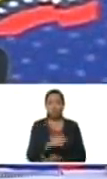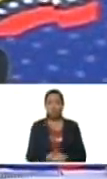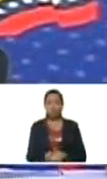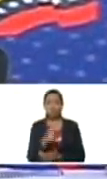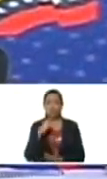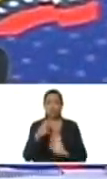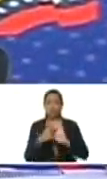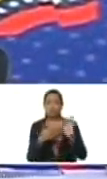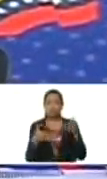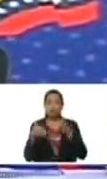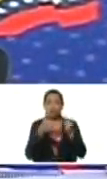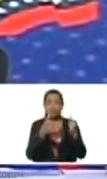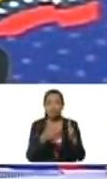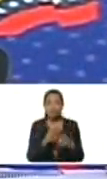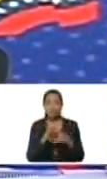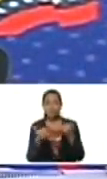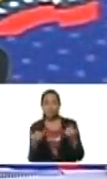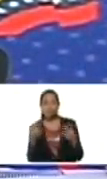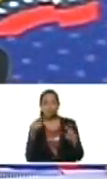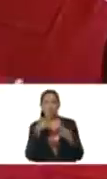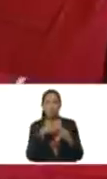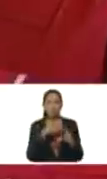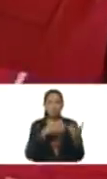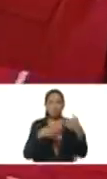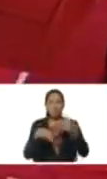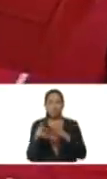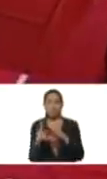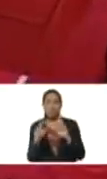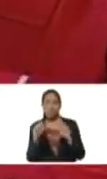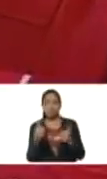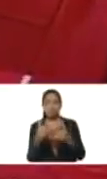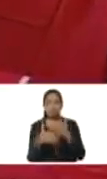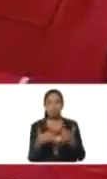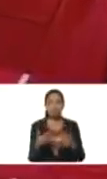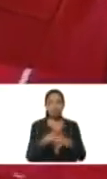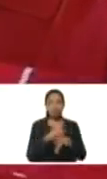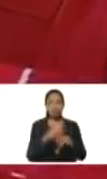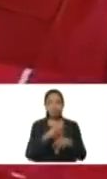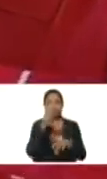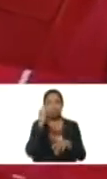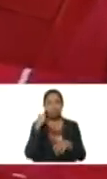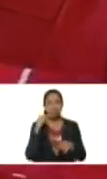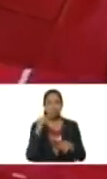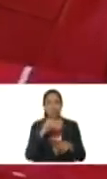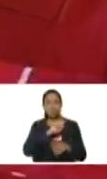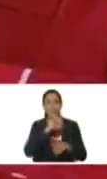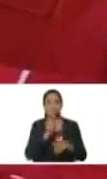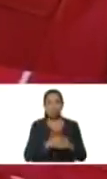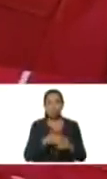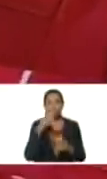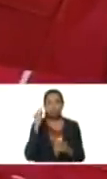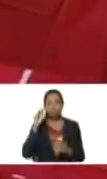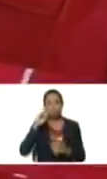Este es el camino. La construcción del gobierno del poder popular, la construcción